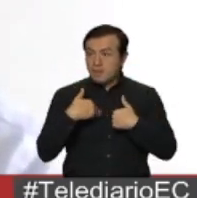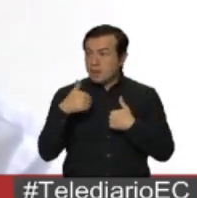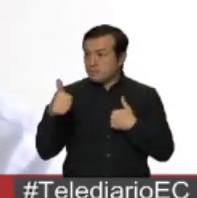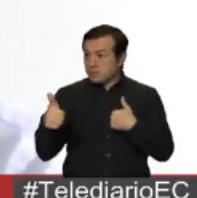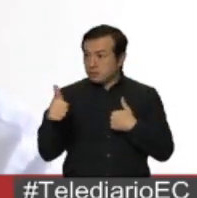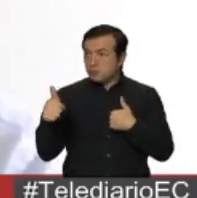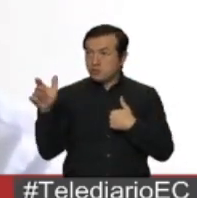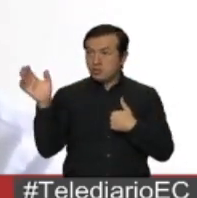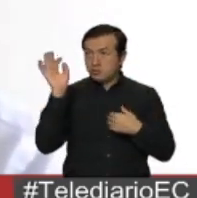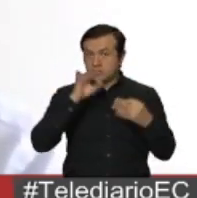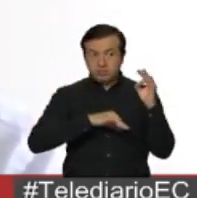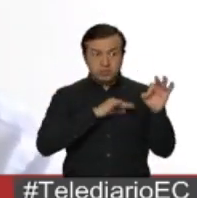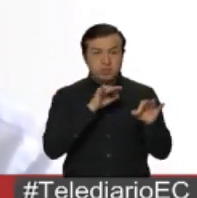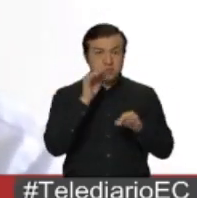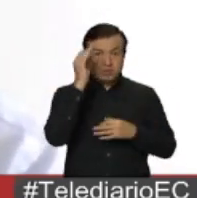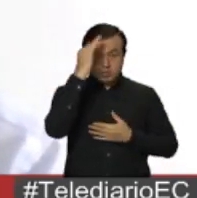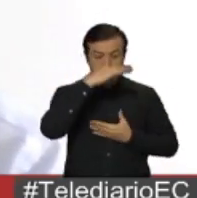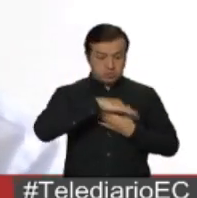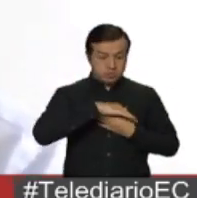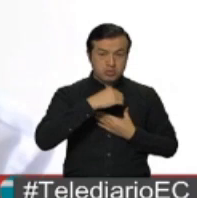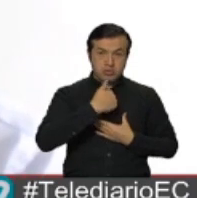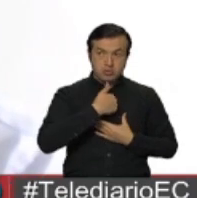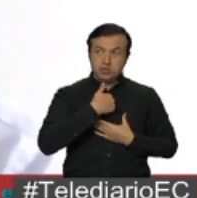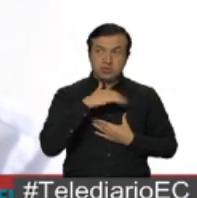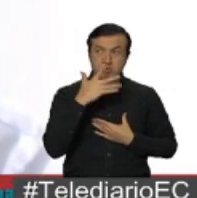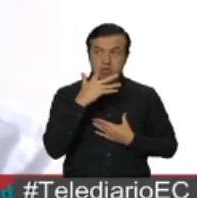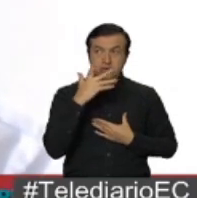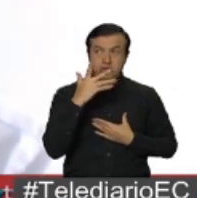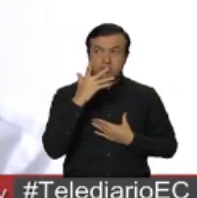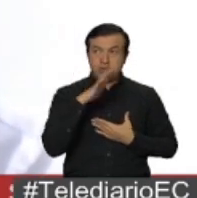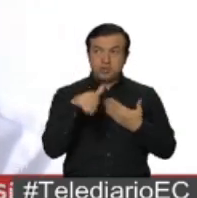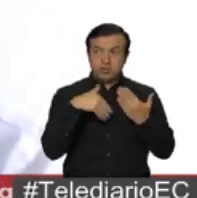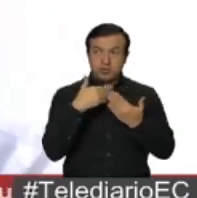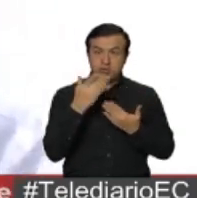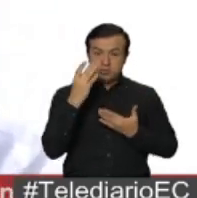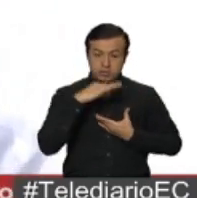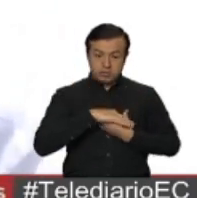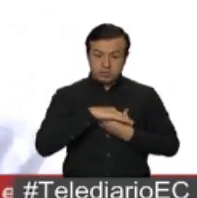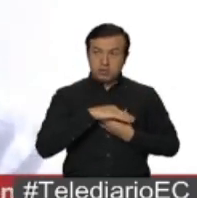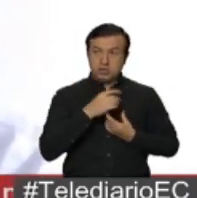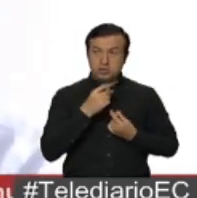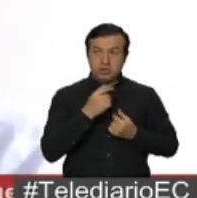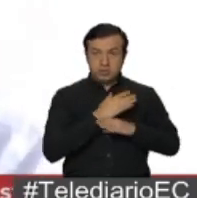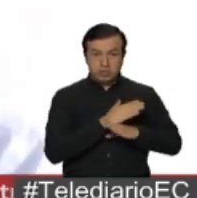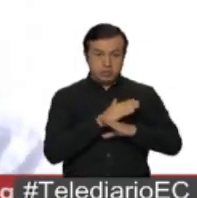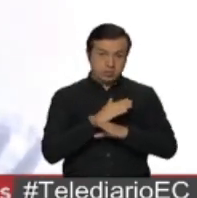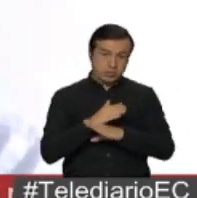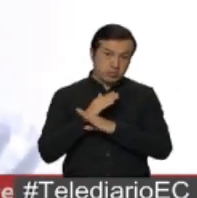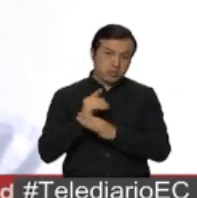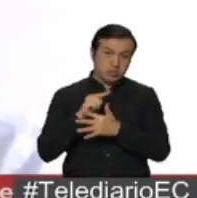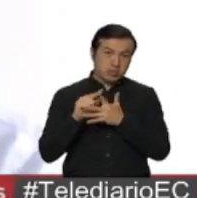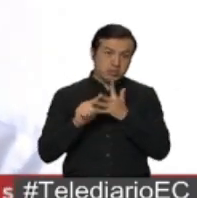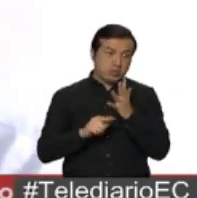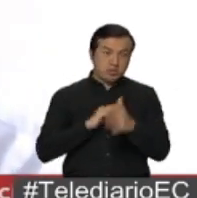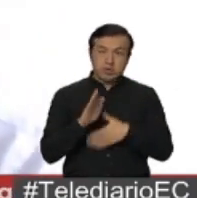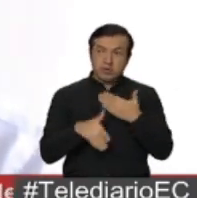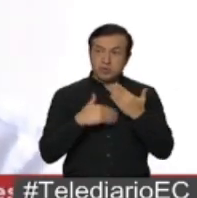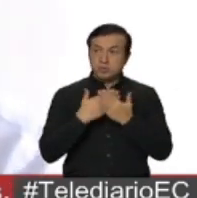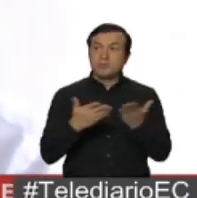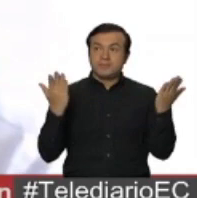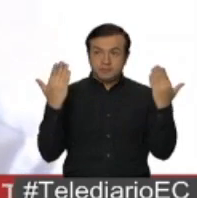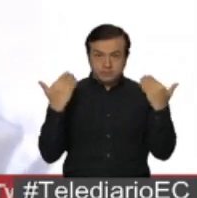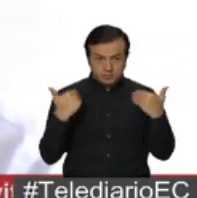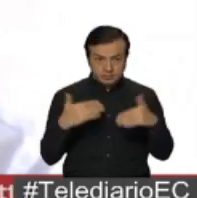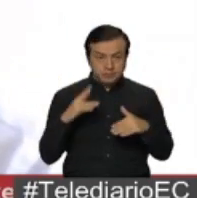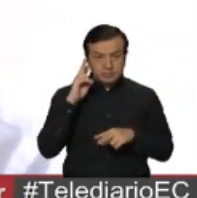que no infectan al ser humano pero que podrían llevar información del virus y activar antiguo entonces ellos están ya